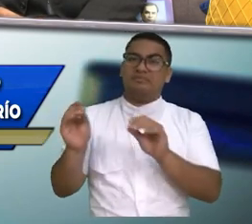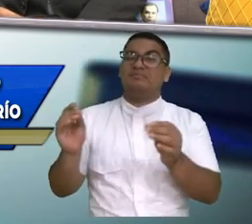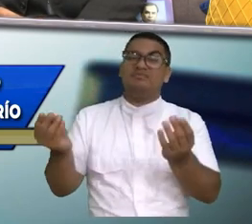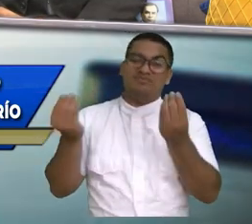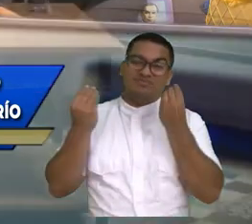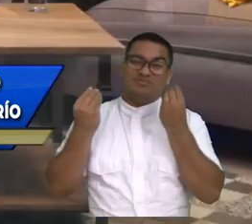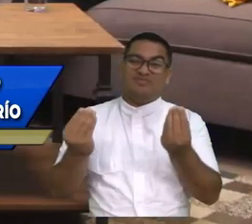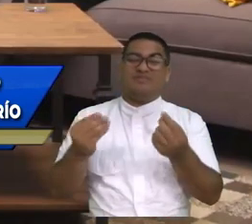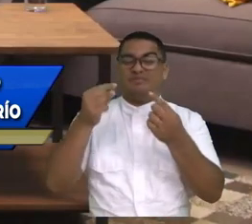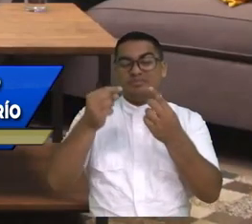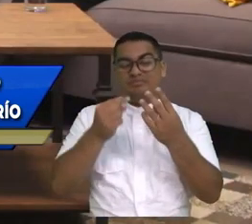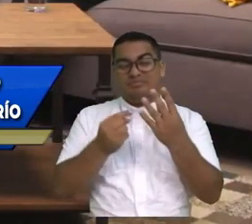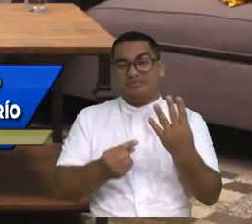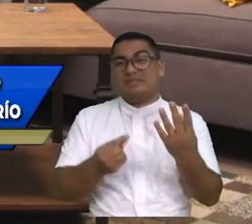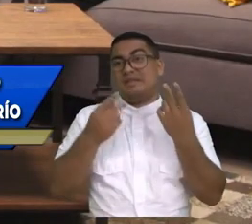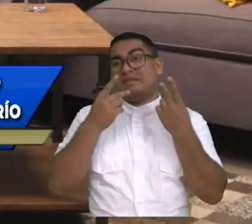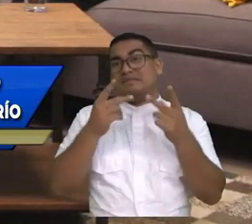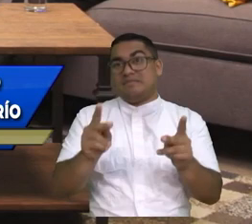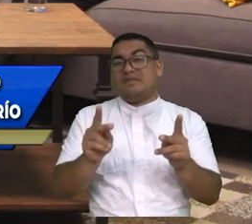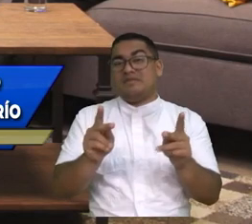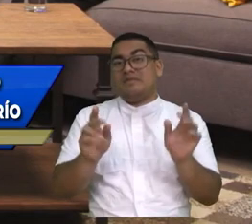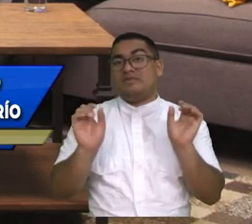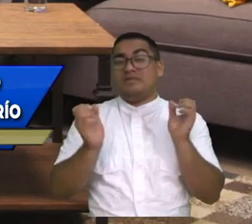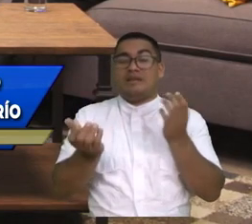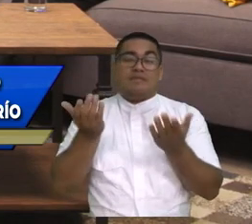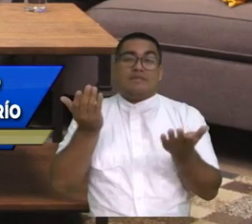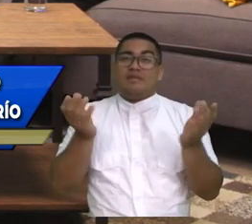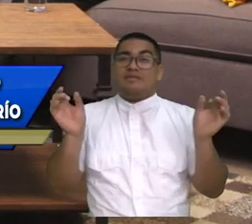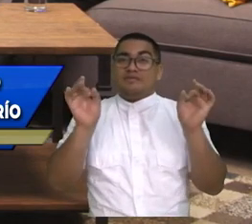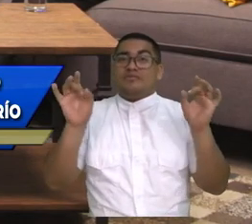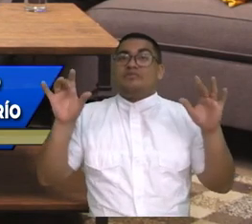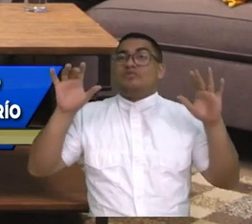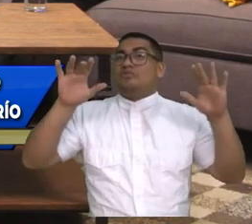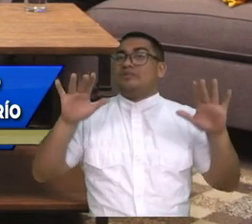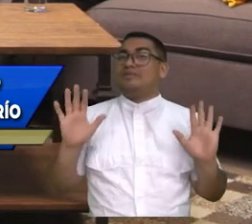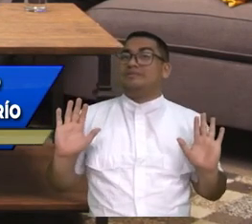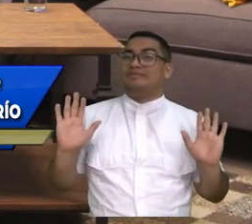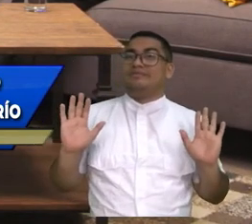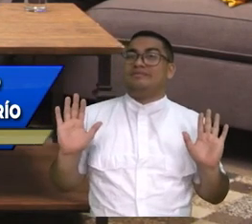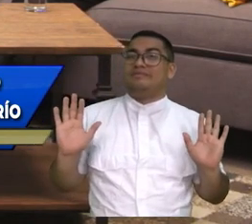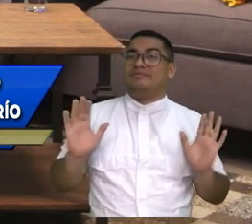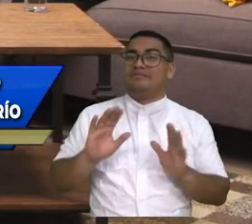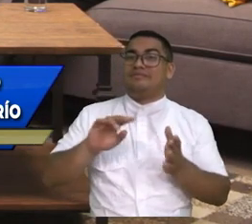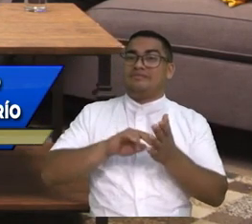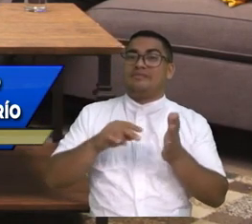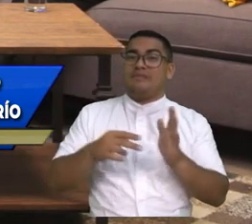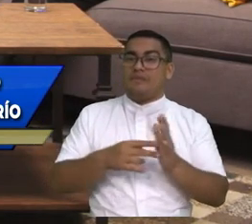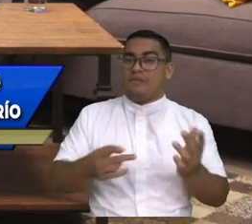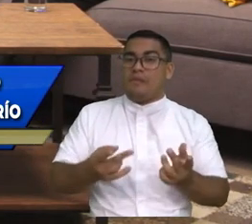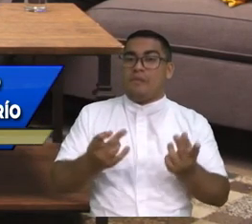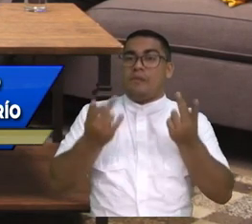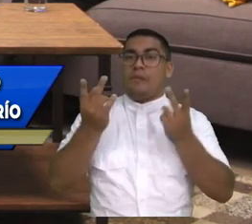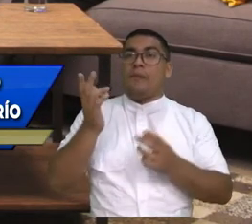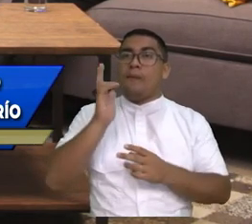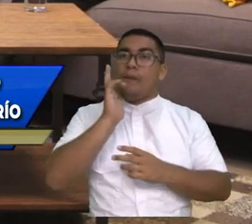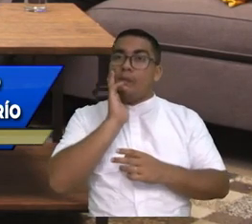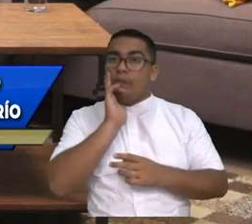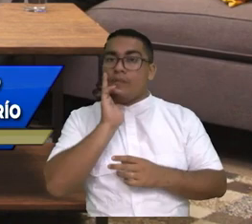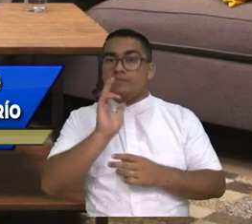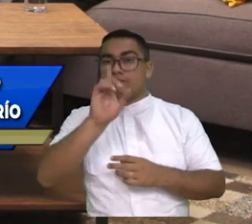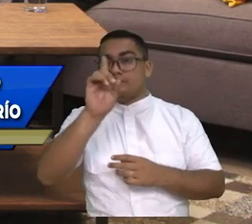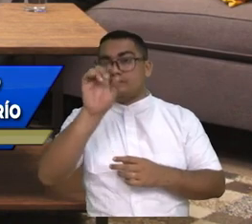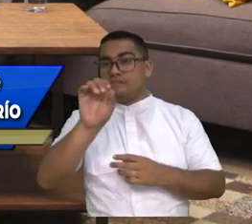porque de repente podría ser una suerte de encuentro a nivel de cátedra sobre la vida y obra de Rubén Darío,